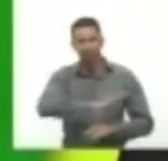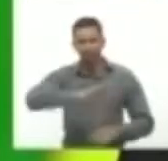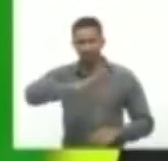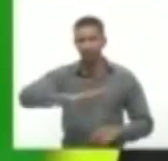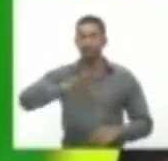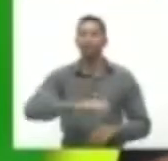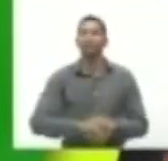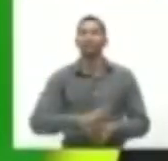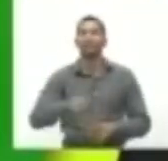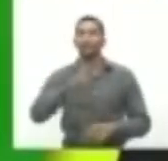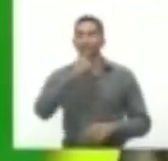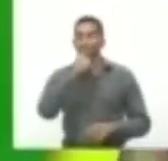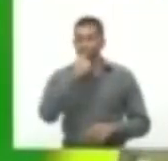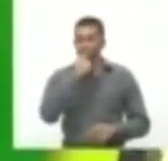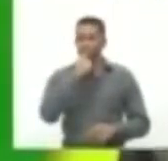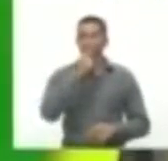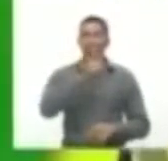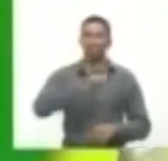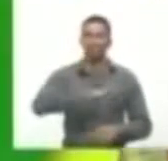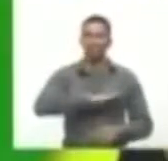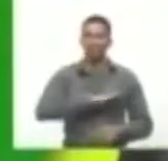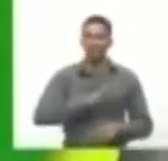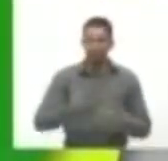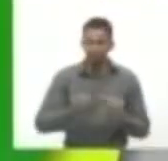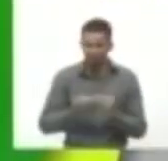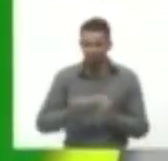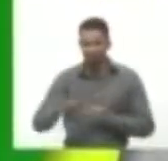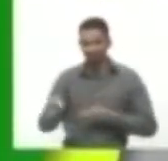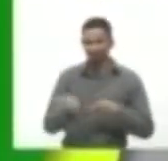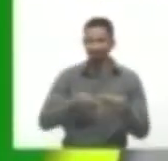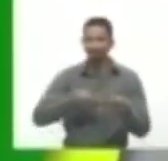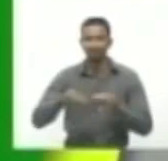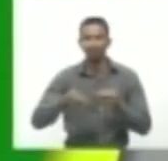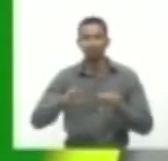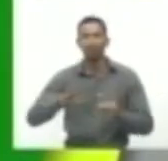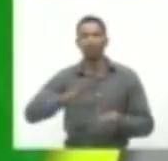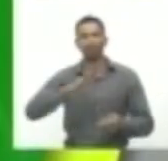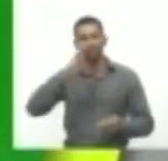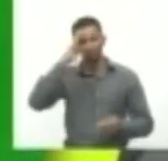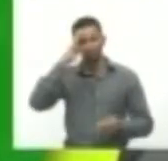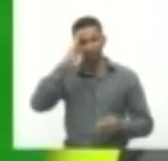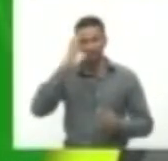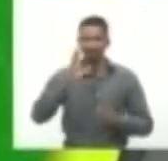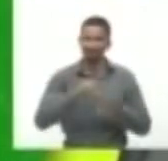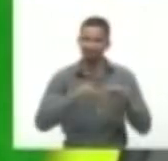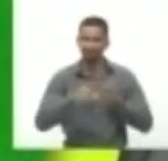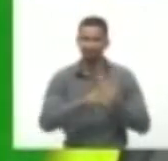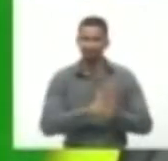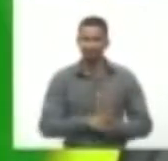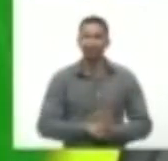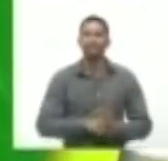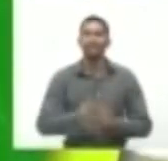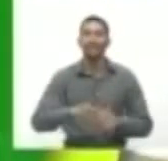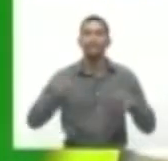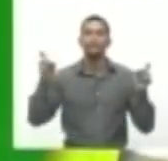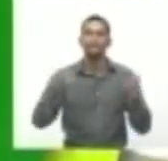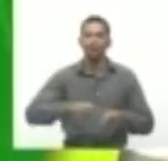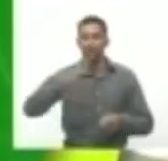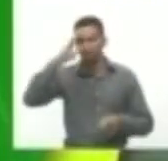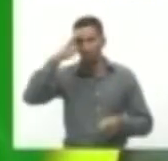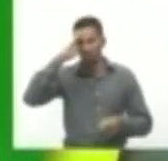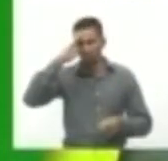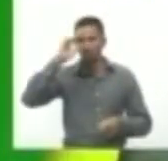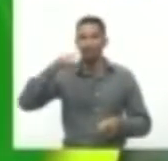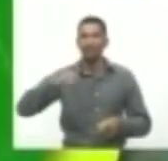flexibilizar Código de Policía durante la temporada de carnavales. Golpe al narcotráfico en La Guajira. Armada Nacional incautó